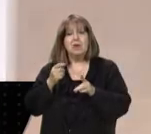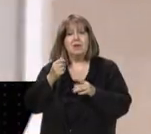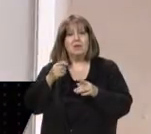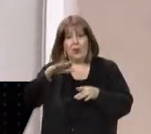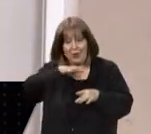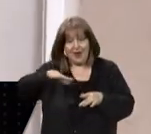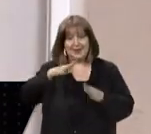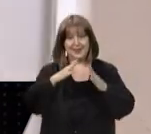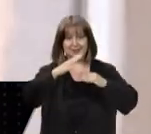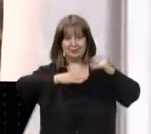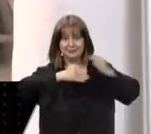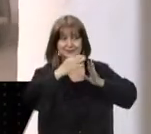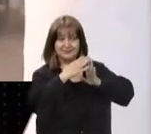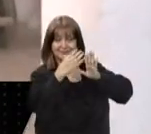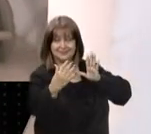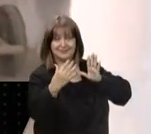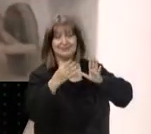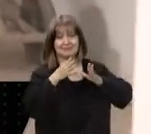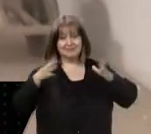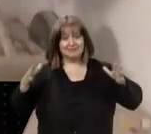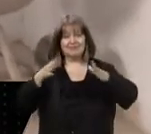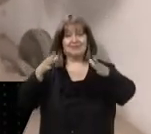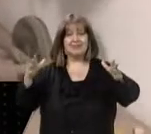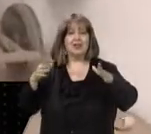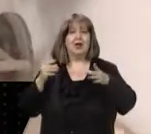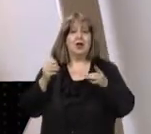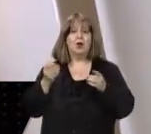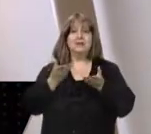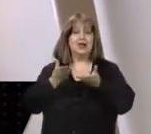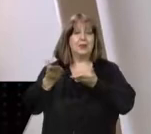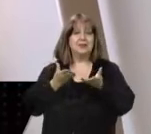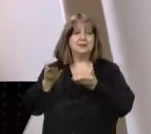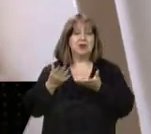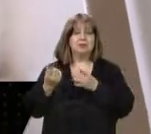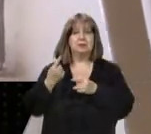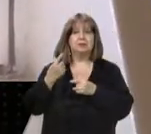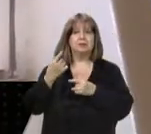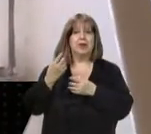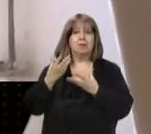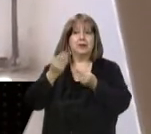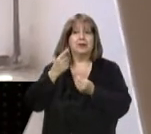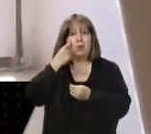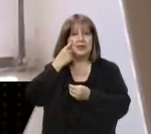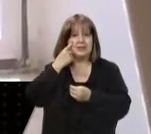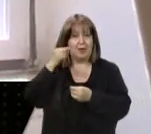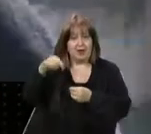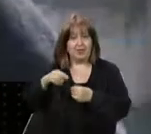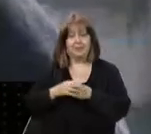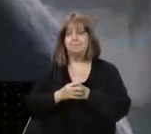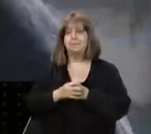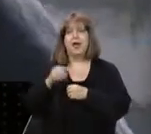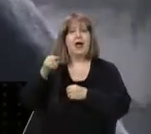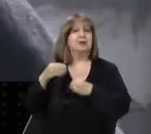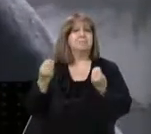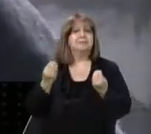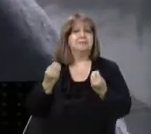complementar los servicios de diferentes efectores. Uno efectivamente es la municipalidad. Aquí vamos a tener un espacio de cuidado